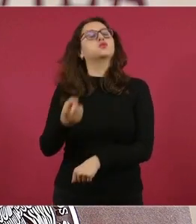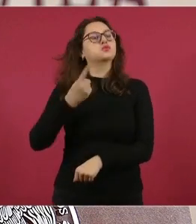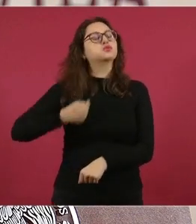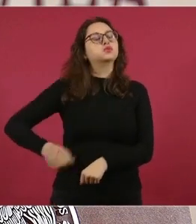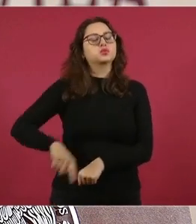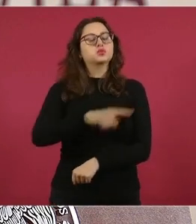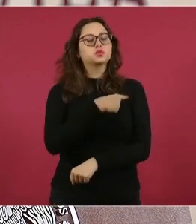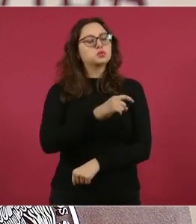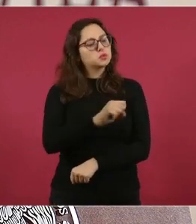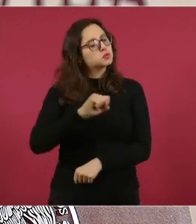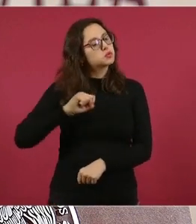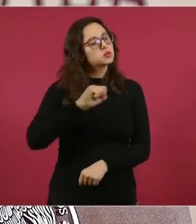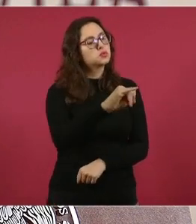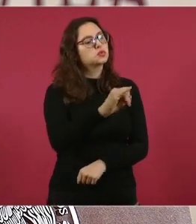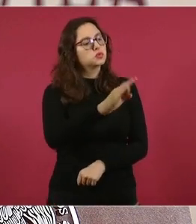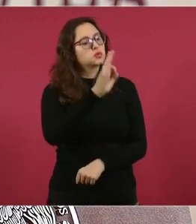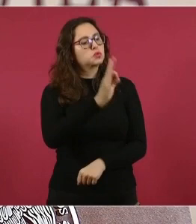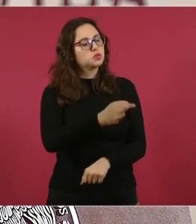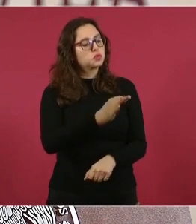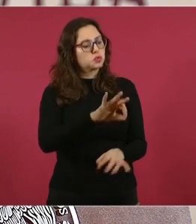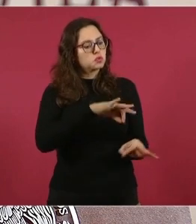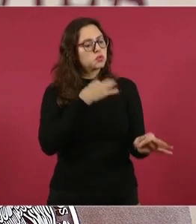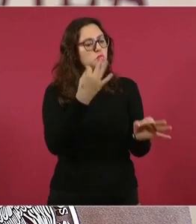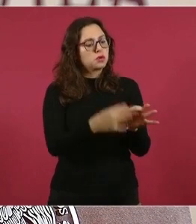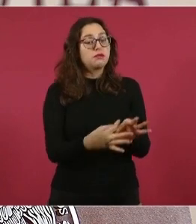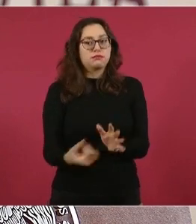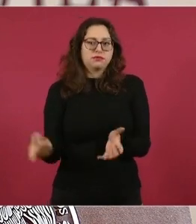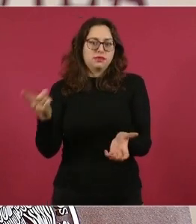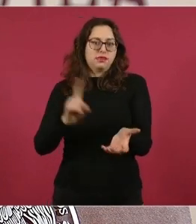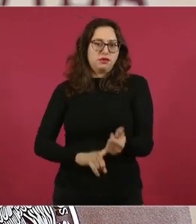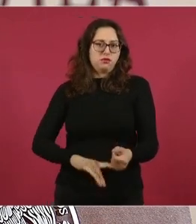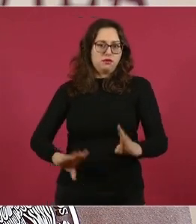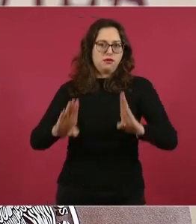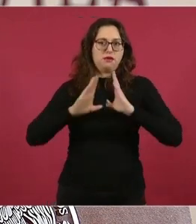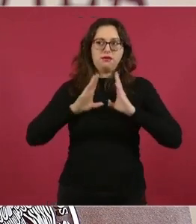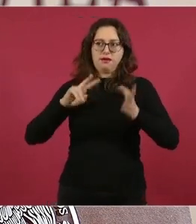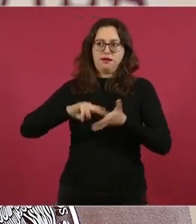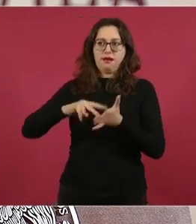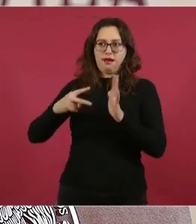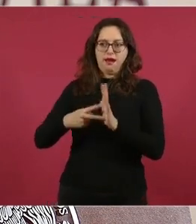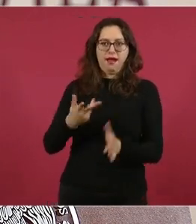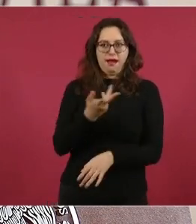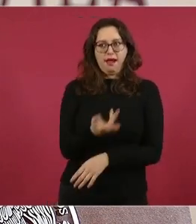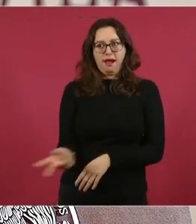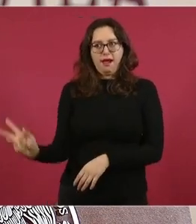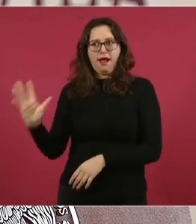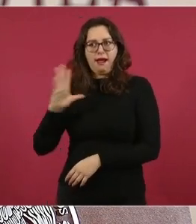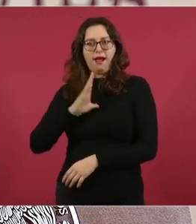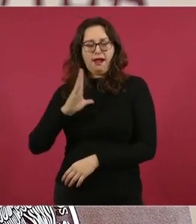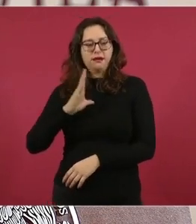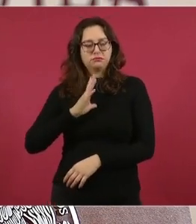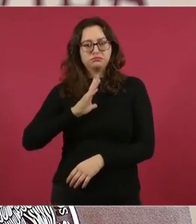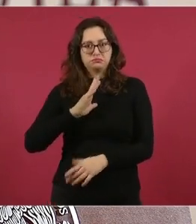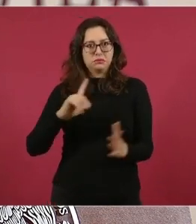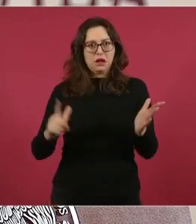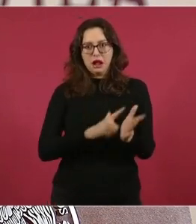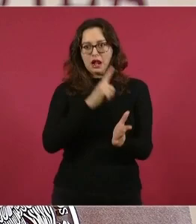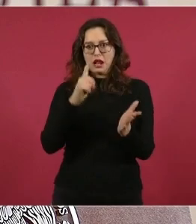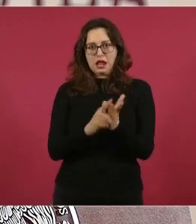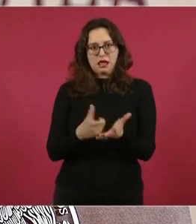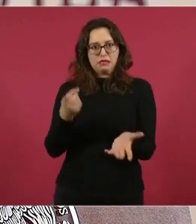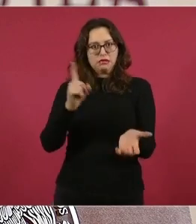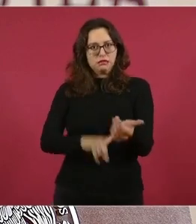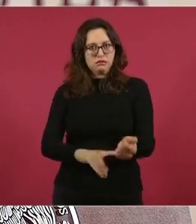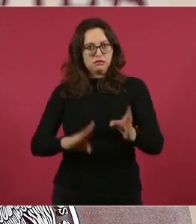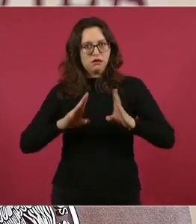desarrollado principalmente el Cuerpo de Ingenieros del Ejército Mexicano, apegados a este precepto legal. Y